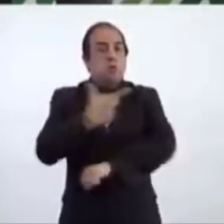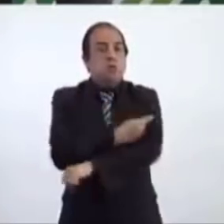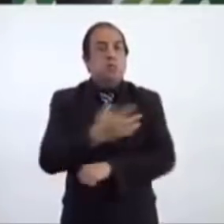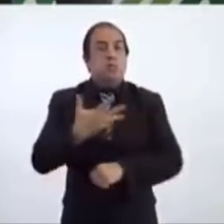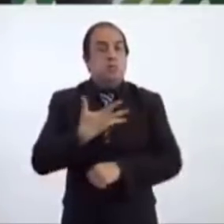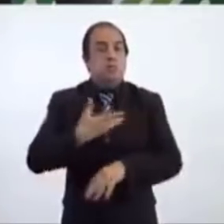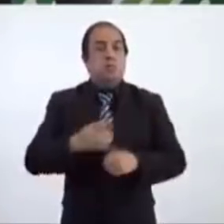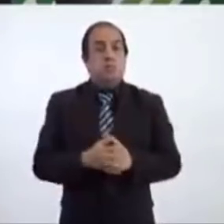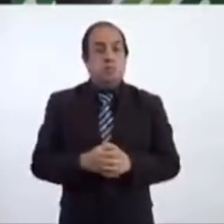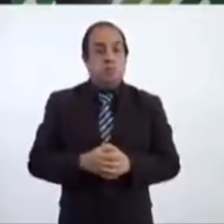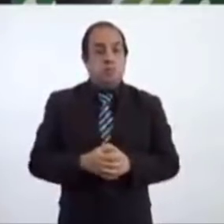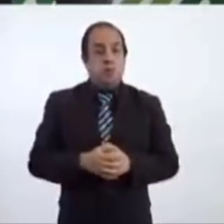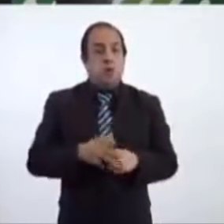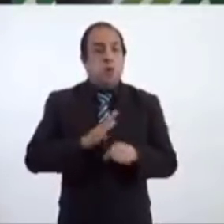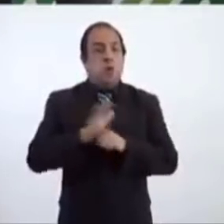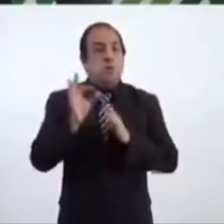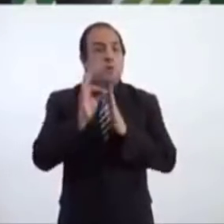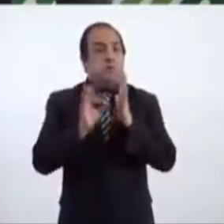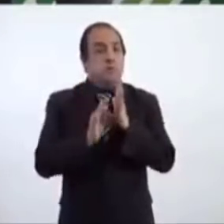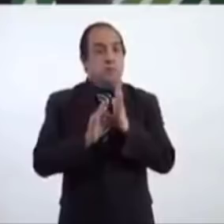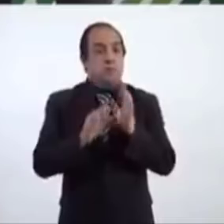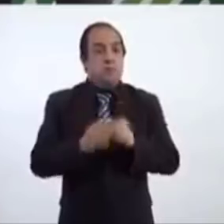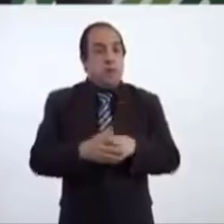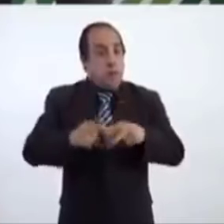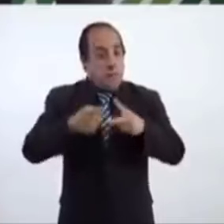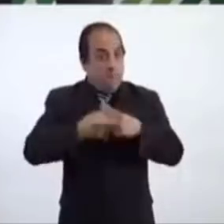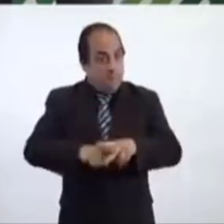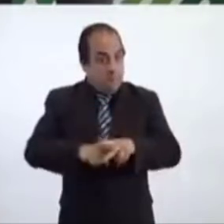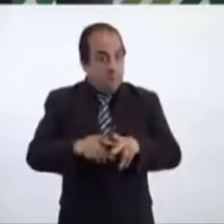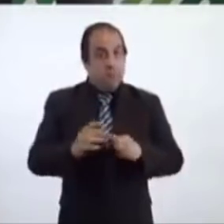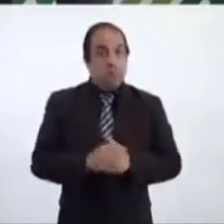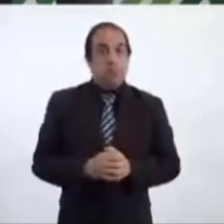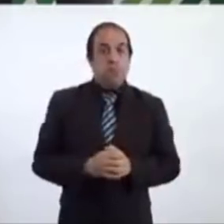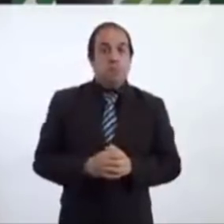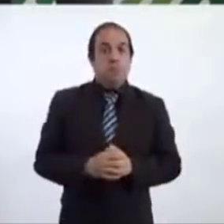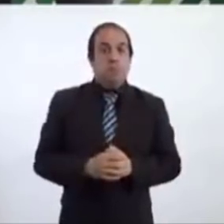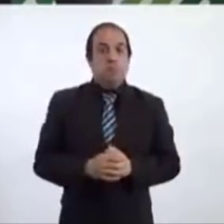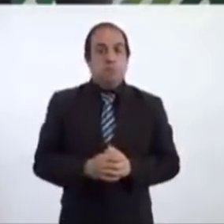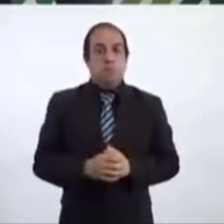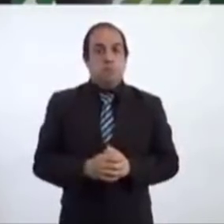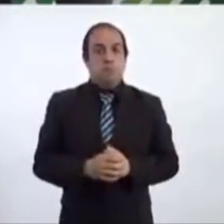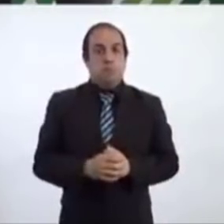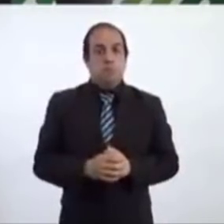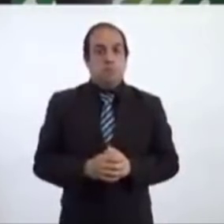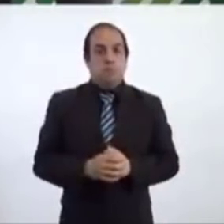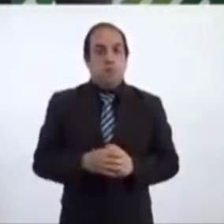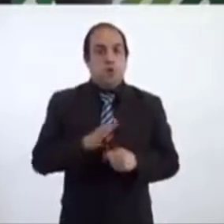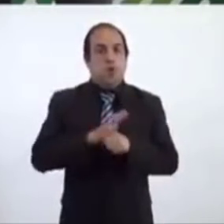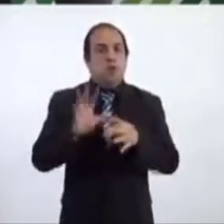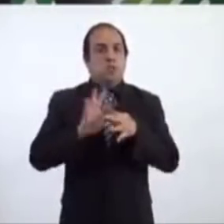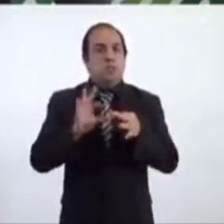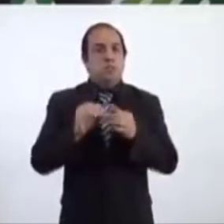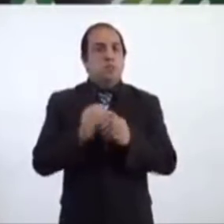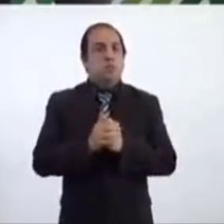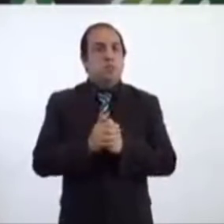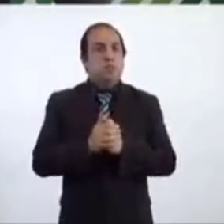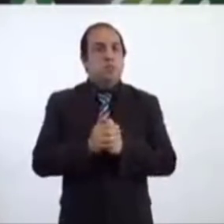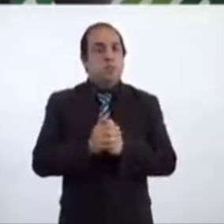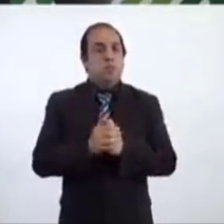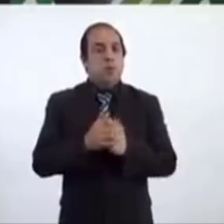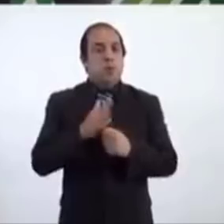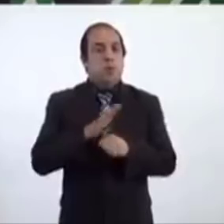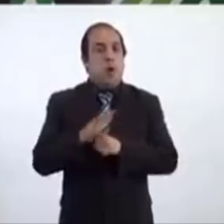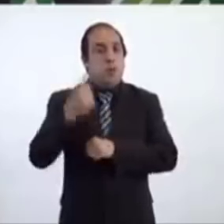sería, en qué fechas para comenzar. ¿Qué se ha planteado con respecto a los docentes